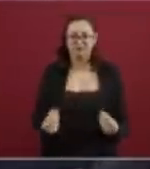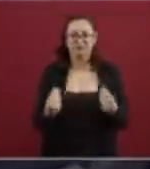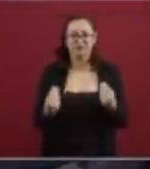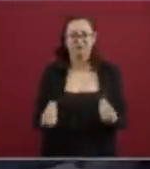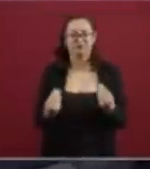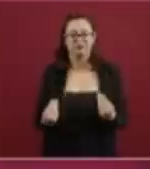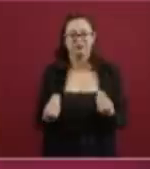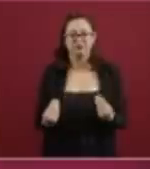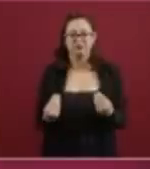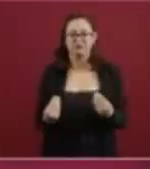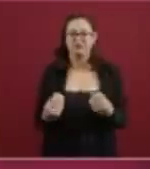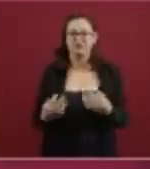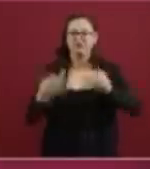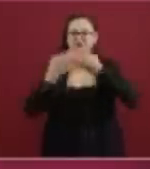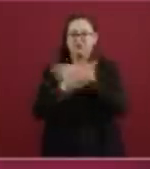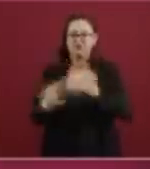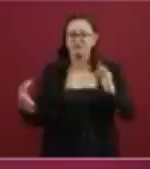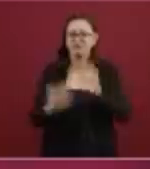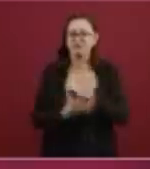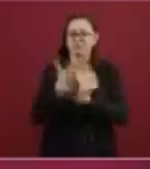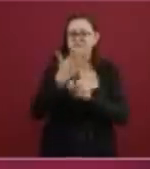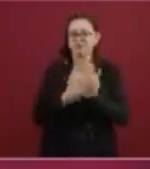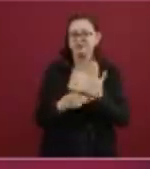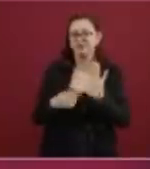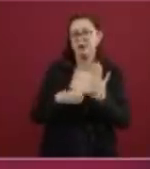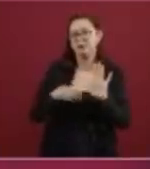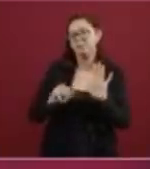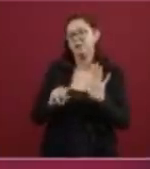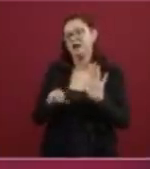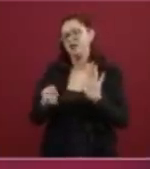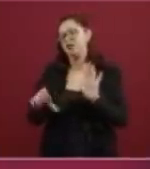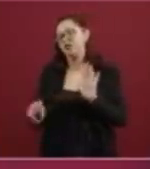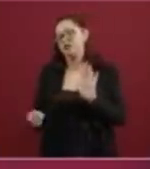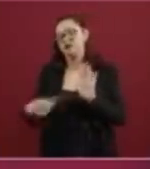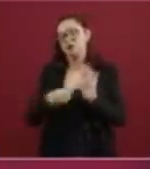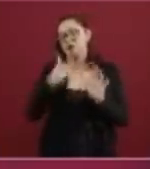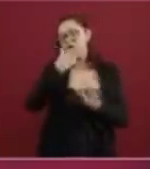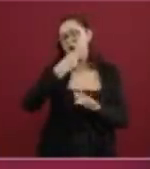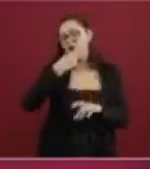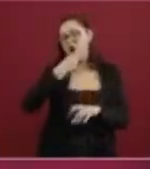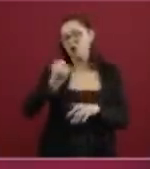el texto, la declaración de Matos, del arqueólogo,